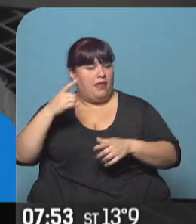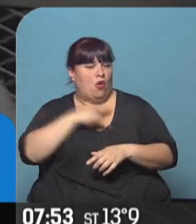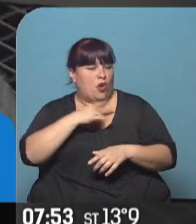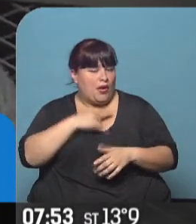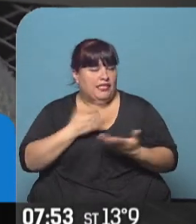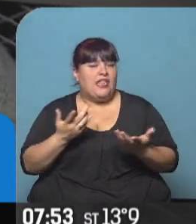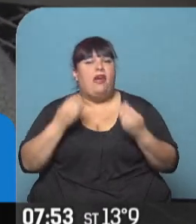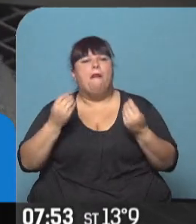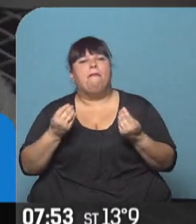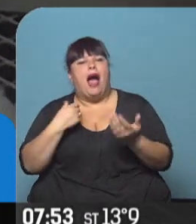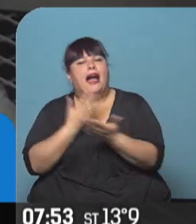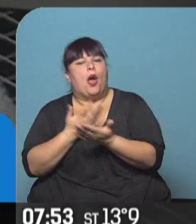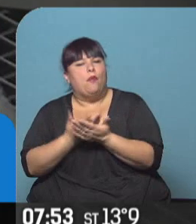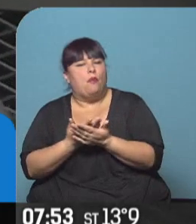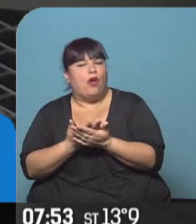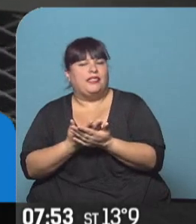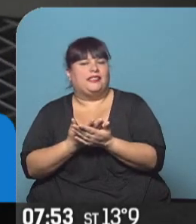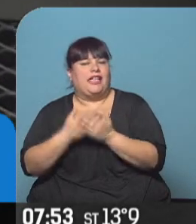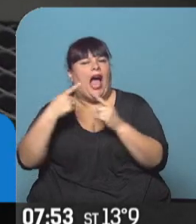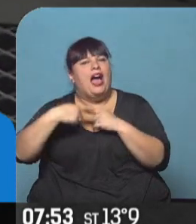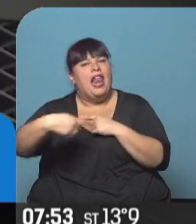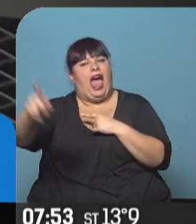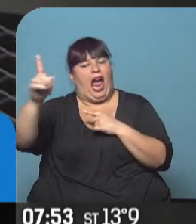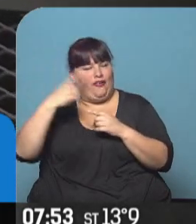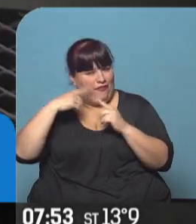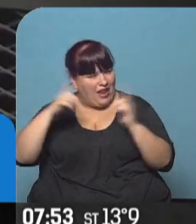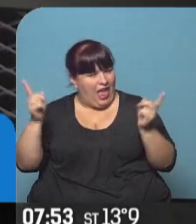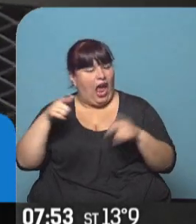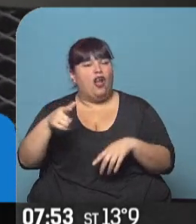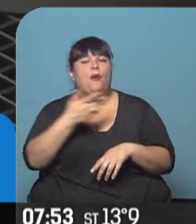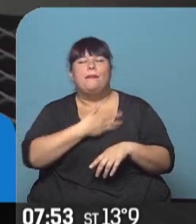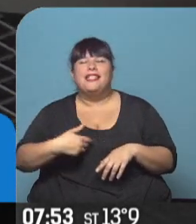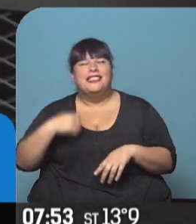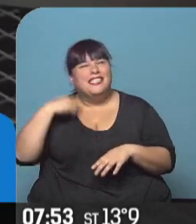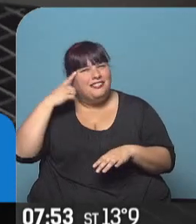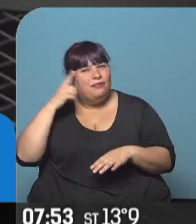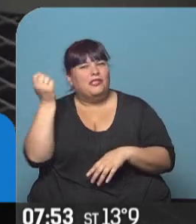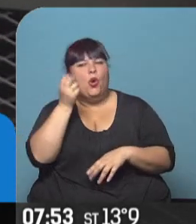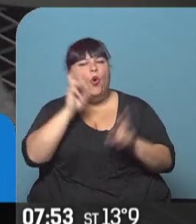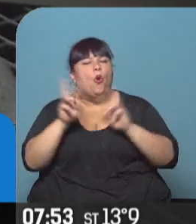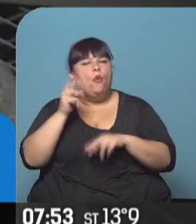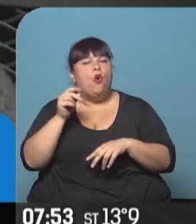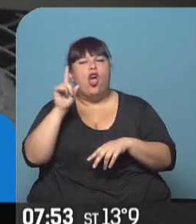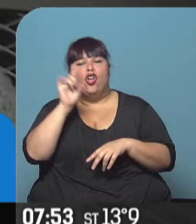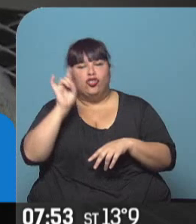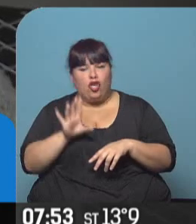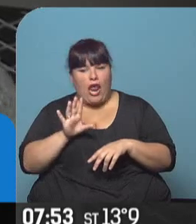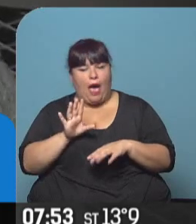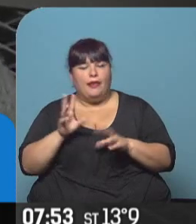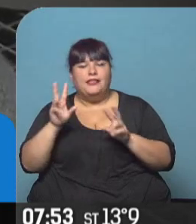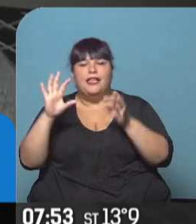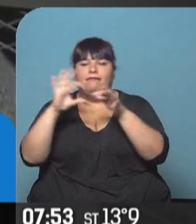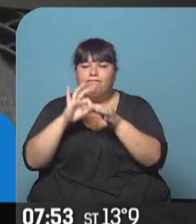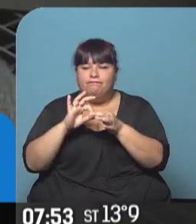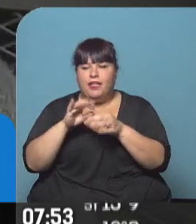para propuestas de largo plazo yo creo que el presidente lo que lo que está intentando es no solamente vincular